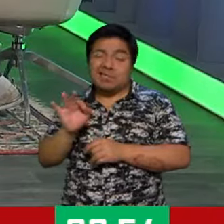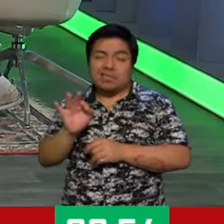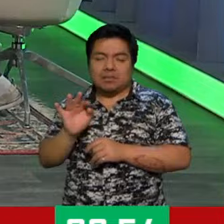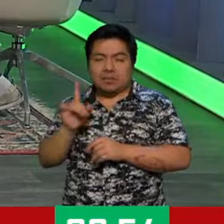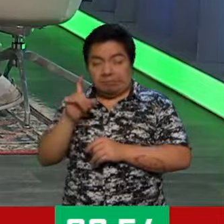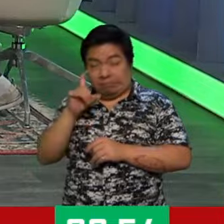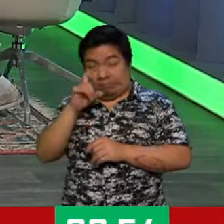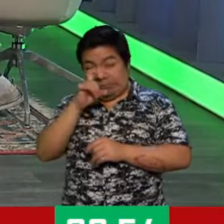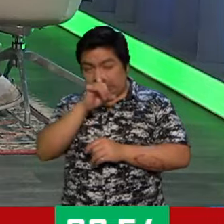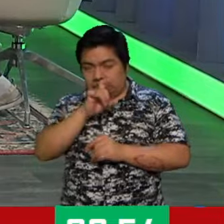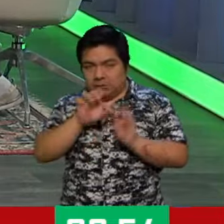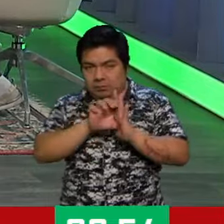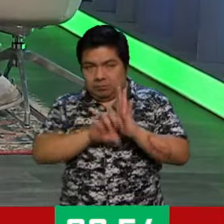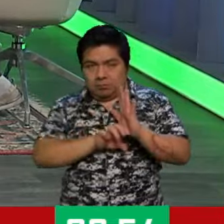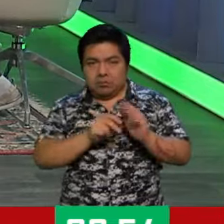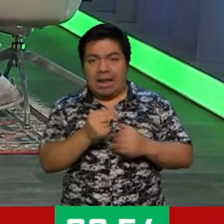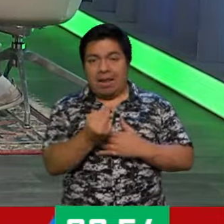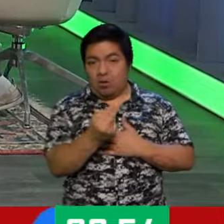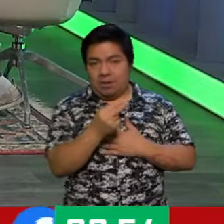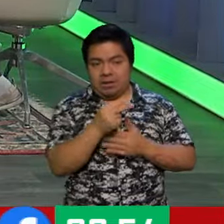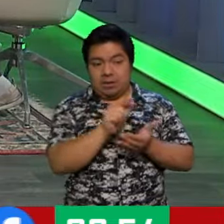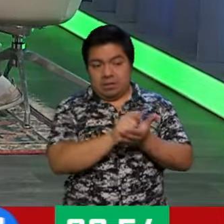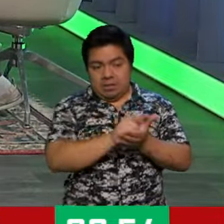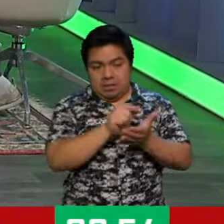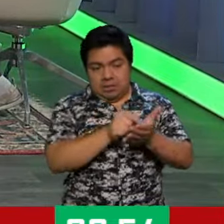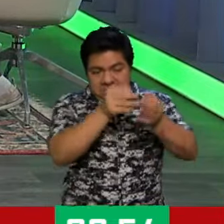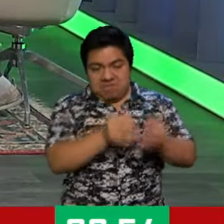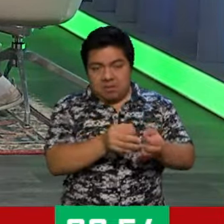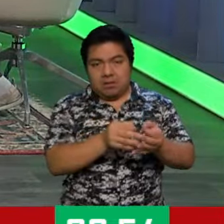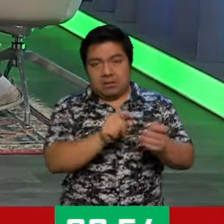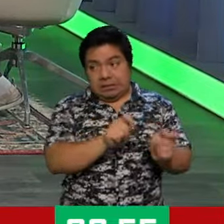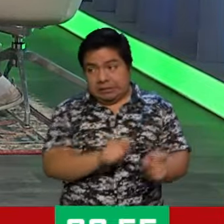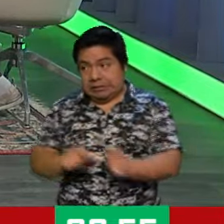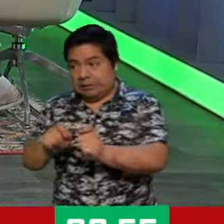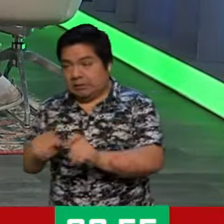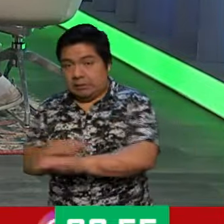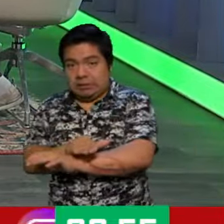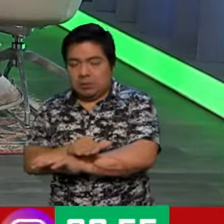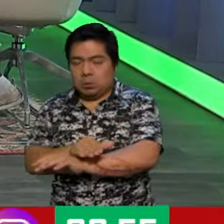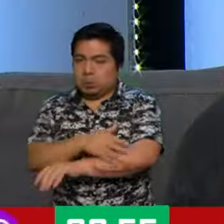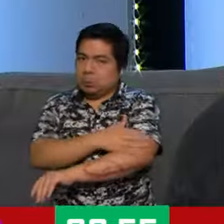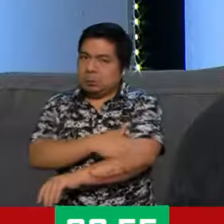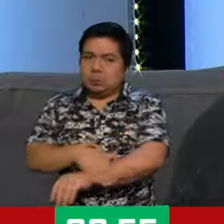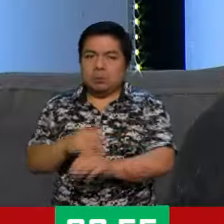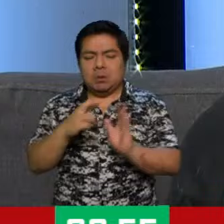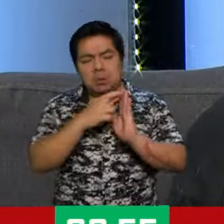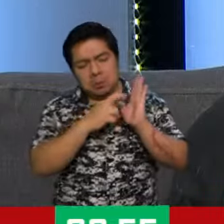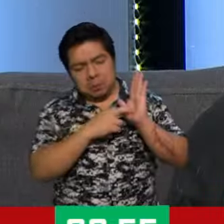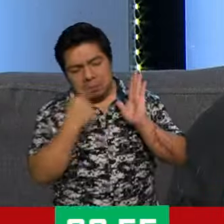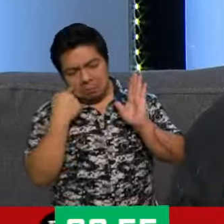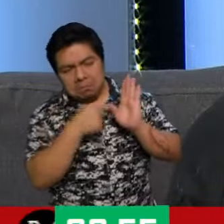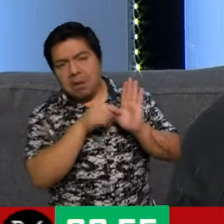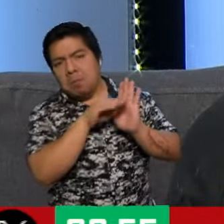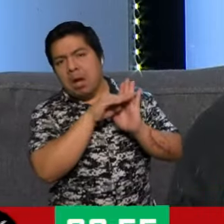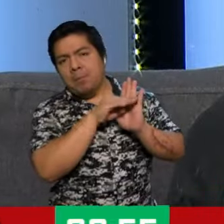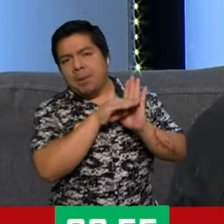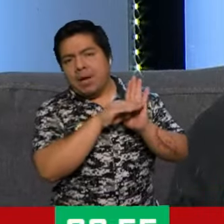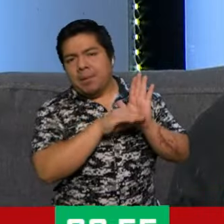el hecho de cambiar de nombre legalmente, porque pues básicamente ahorita no se cuenta como con un manual que diga qué pasos tienes que